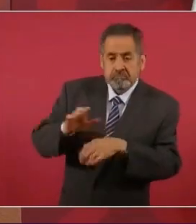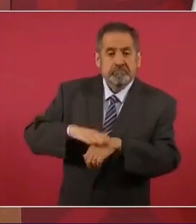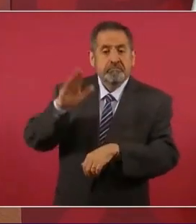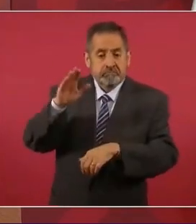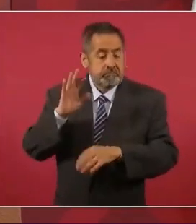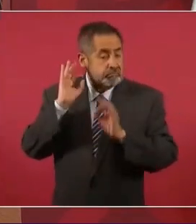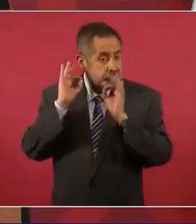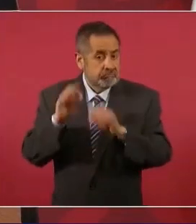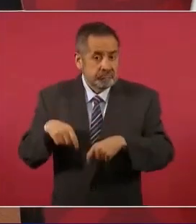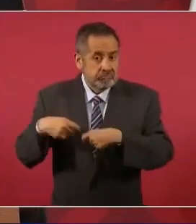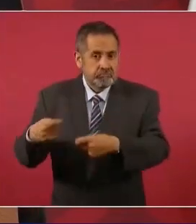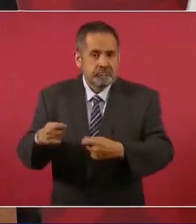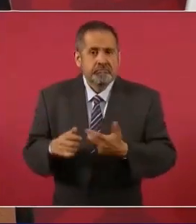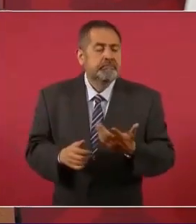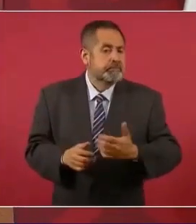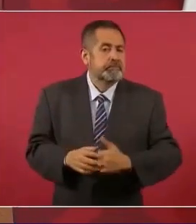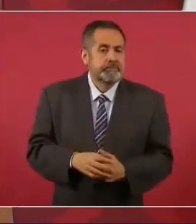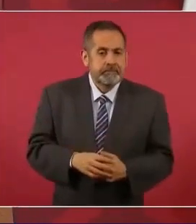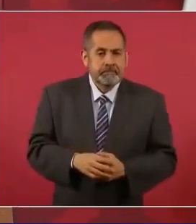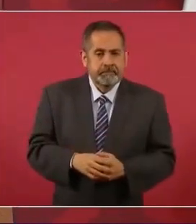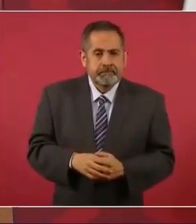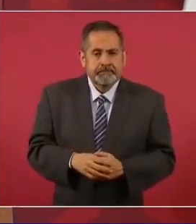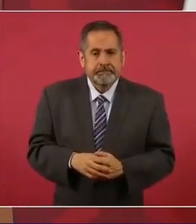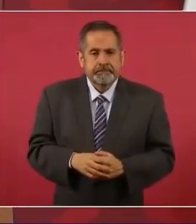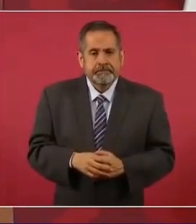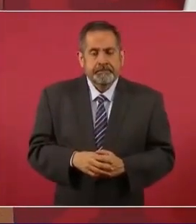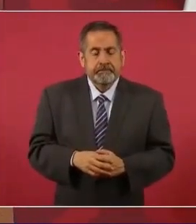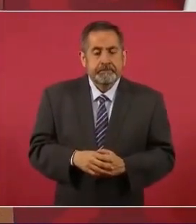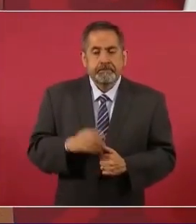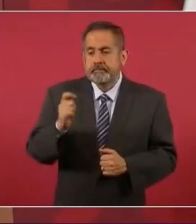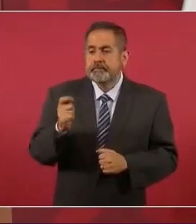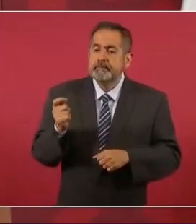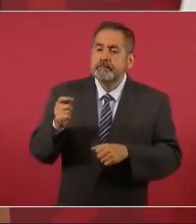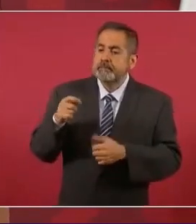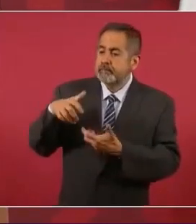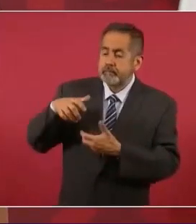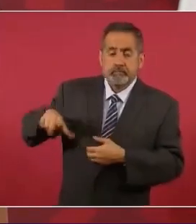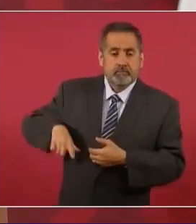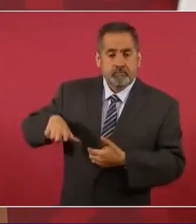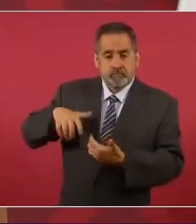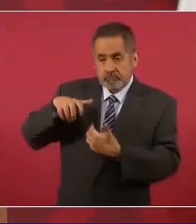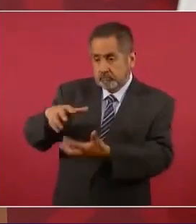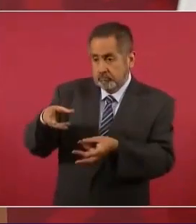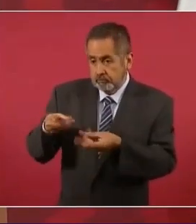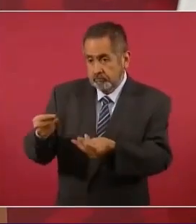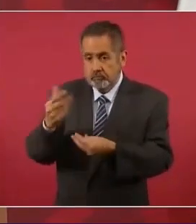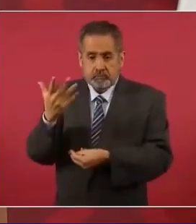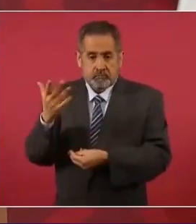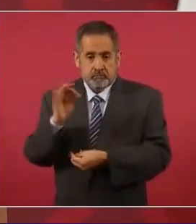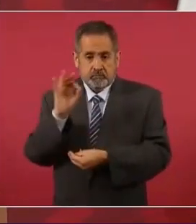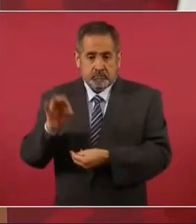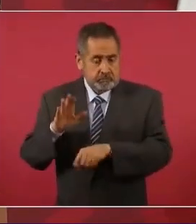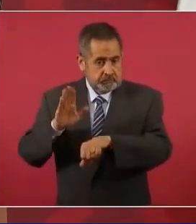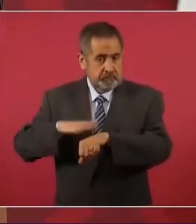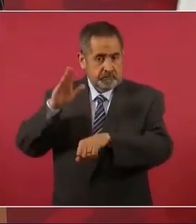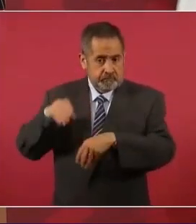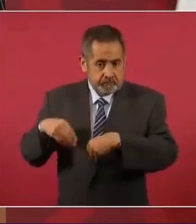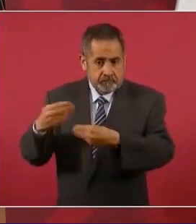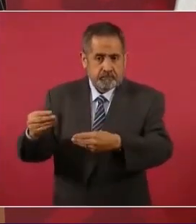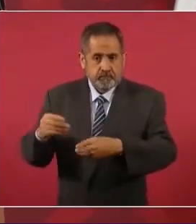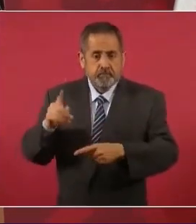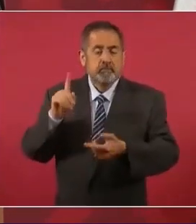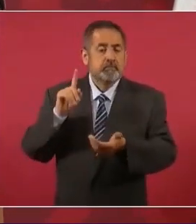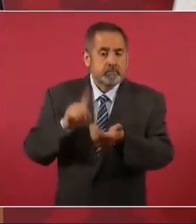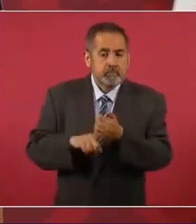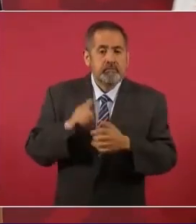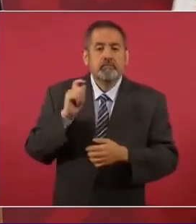Pero no solo es que la inversión pública haya crecido el 50%, es que creció